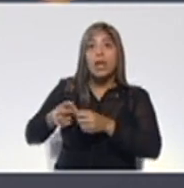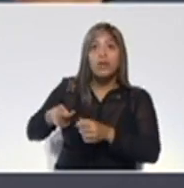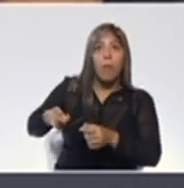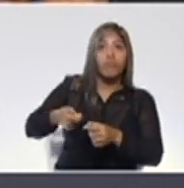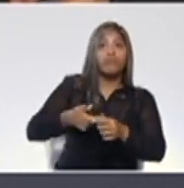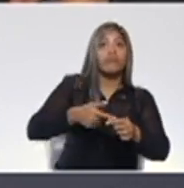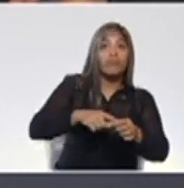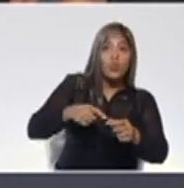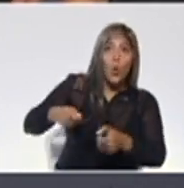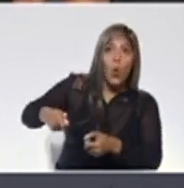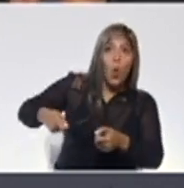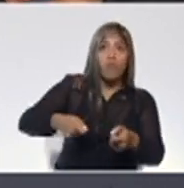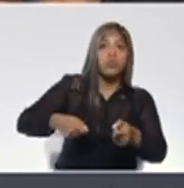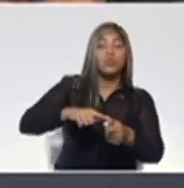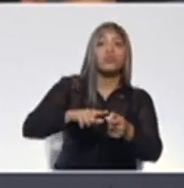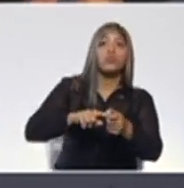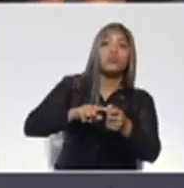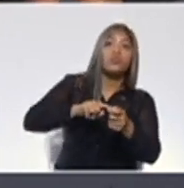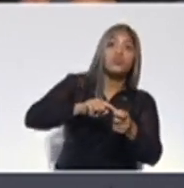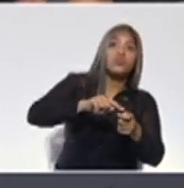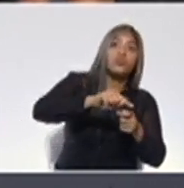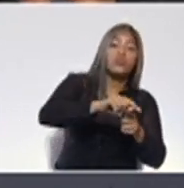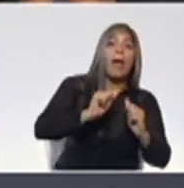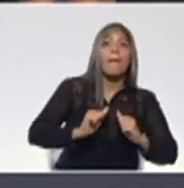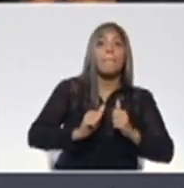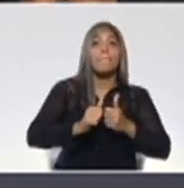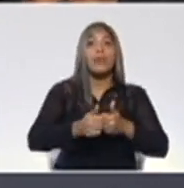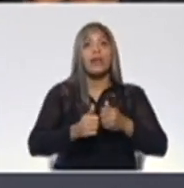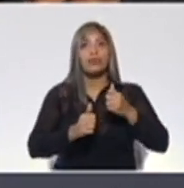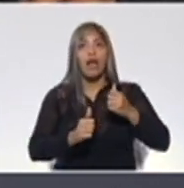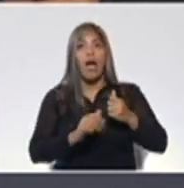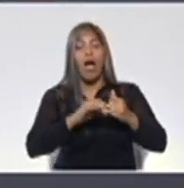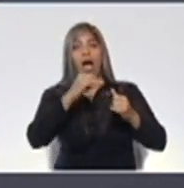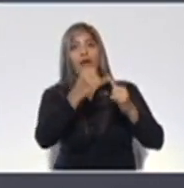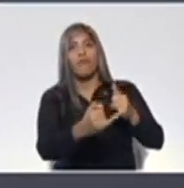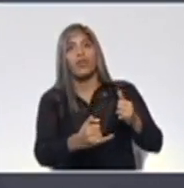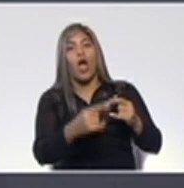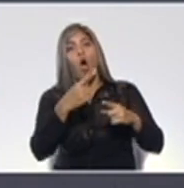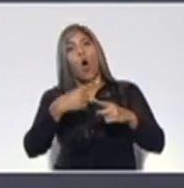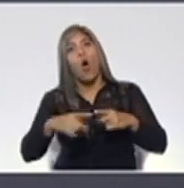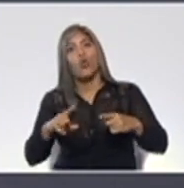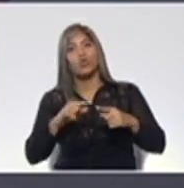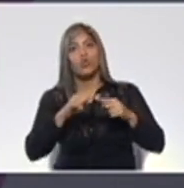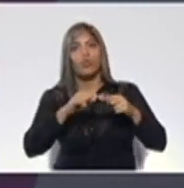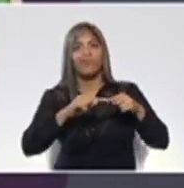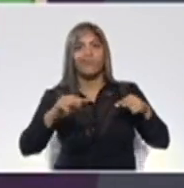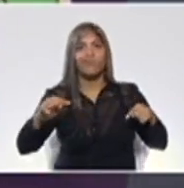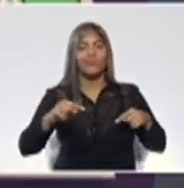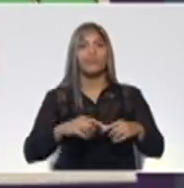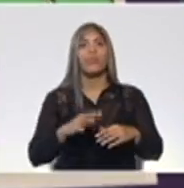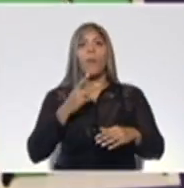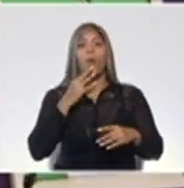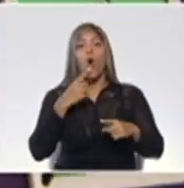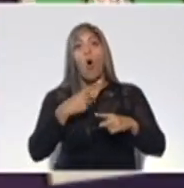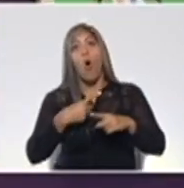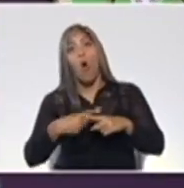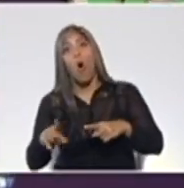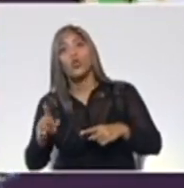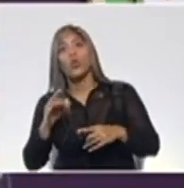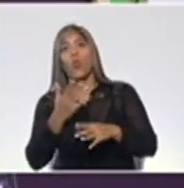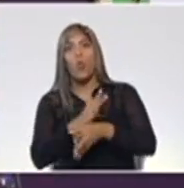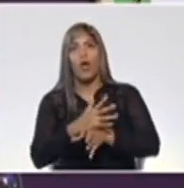Determina también a través del punto origen y el punto extremo en la tronera, otro vector. Por aquí hay otro